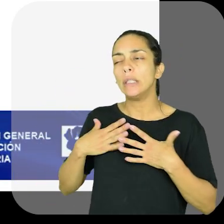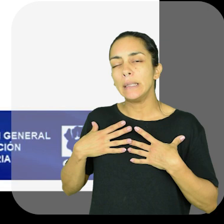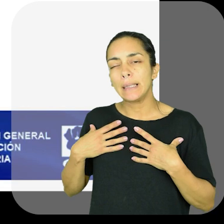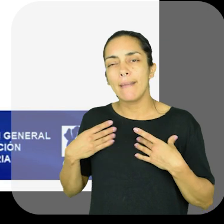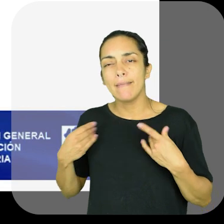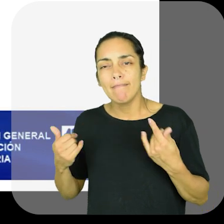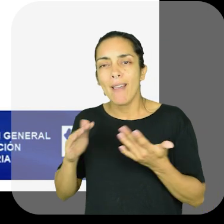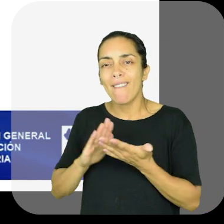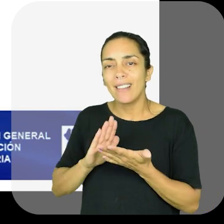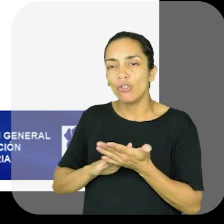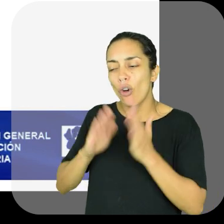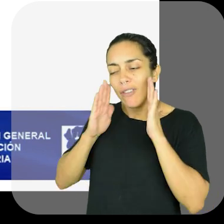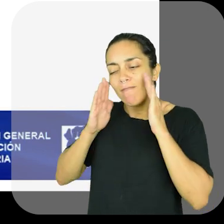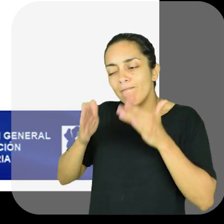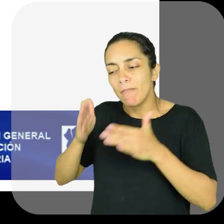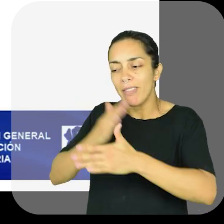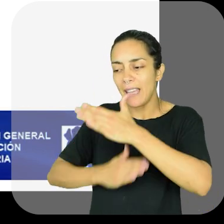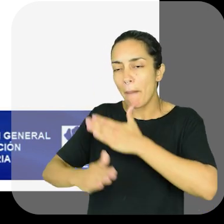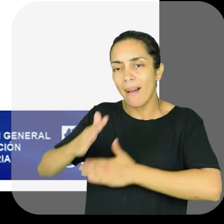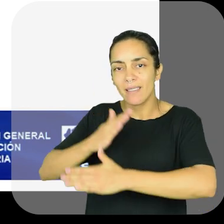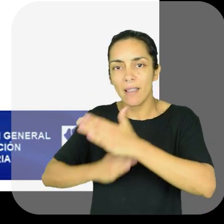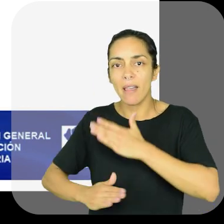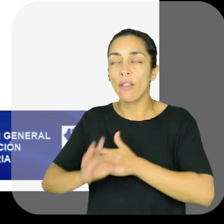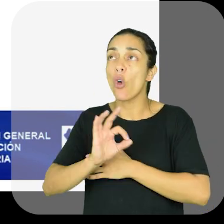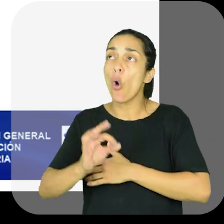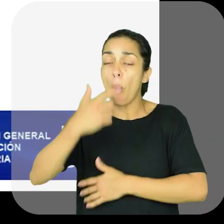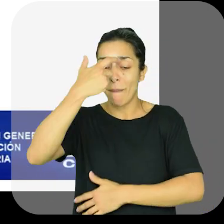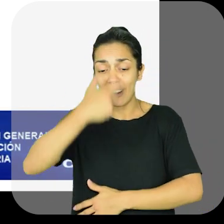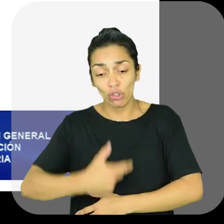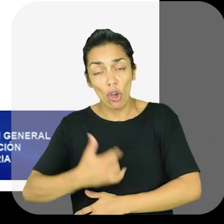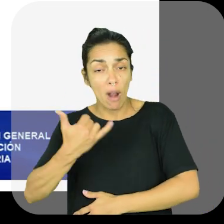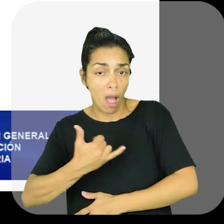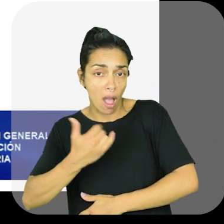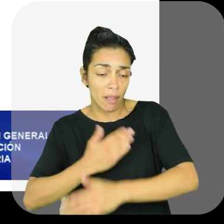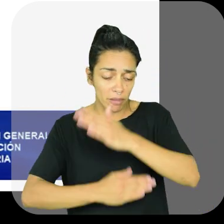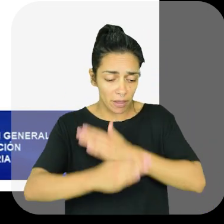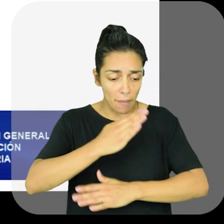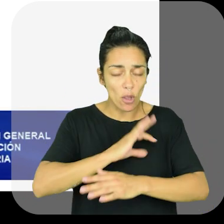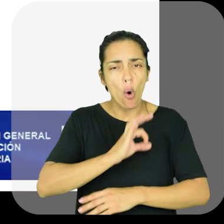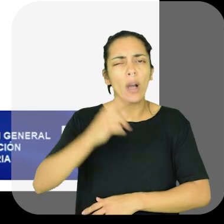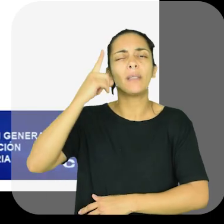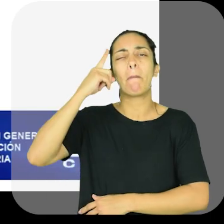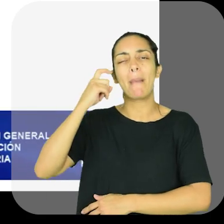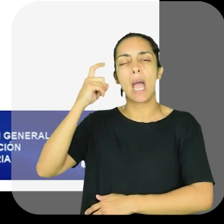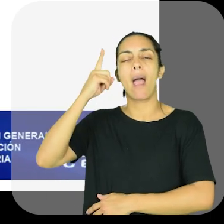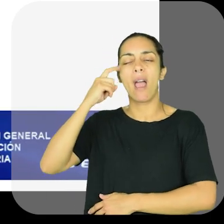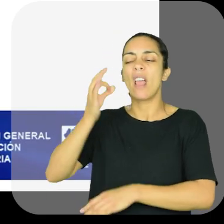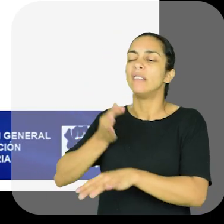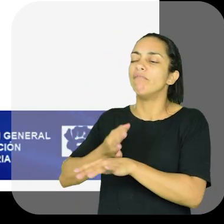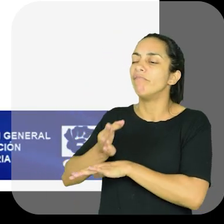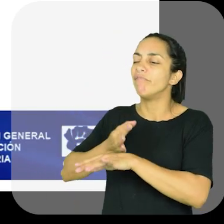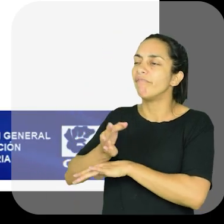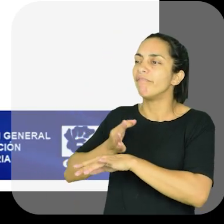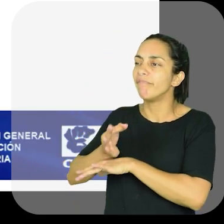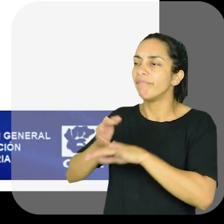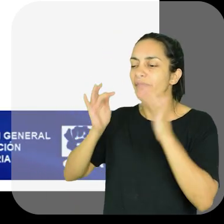discapacidad, porque es un maestro con discapacidad o porque lleva muchos años formando estudiantes que